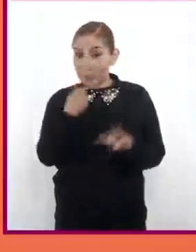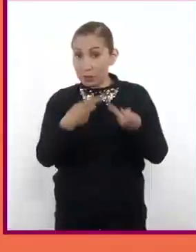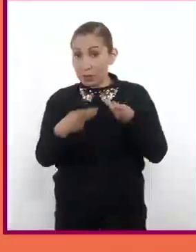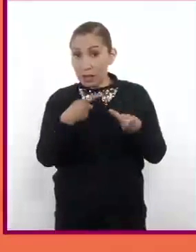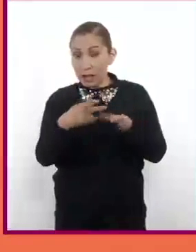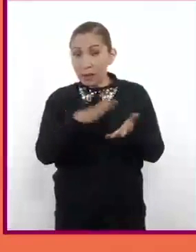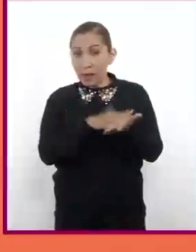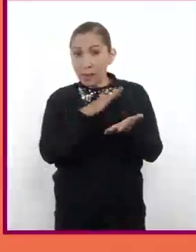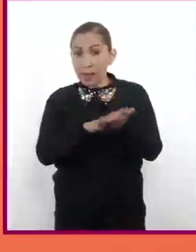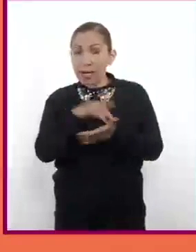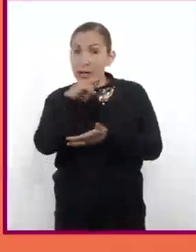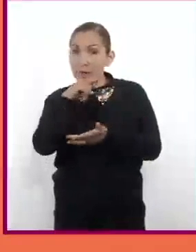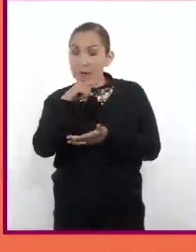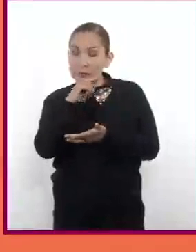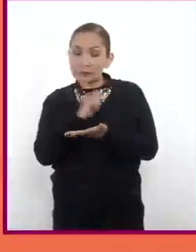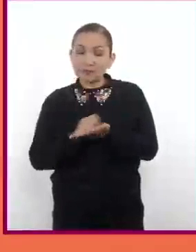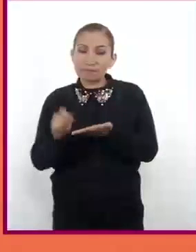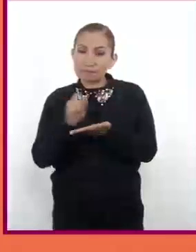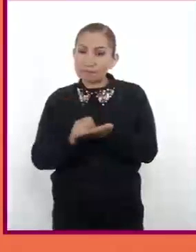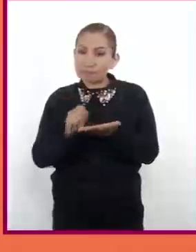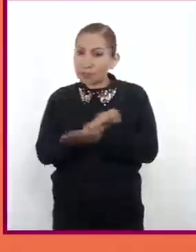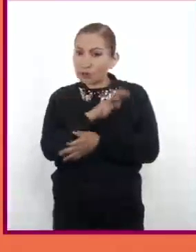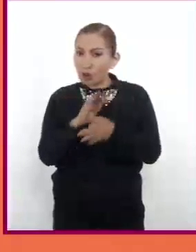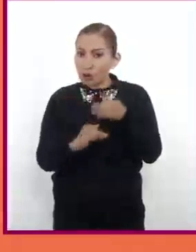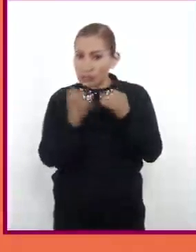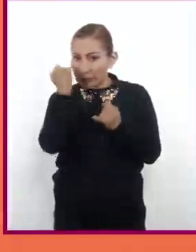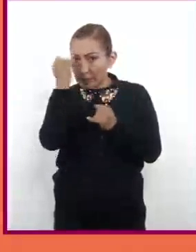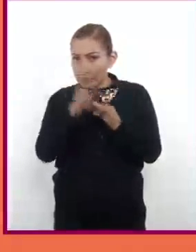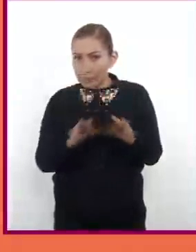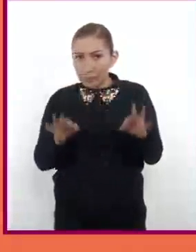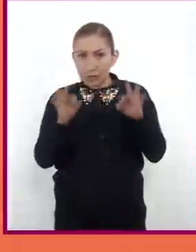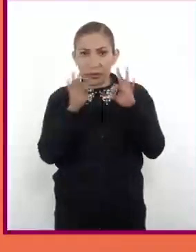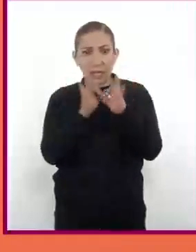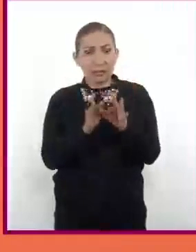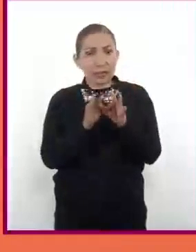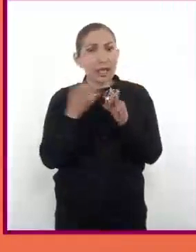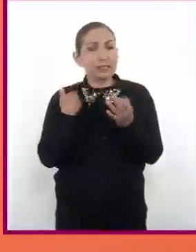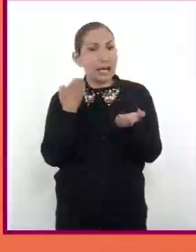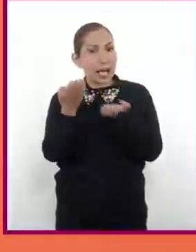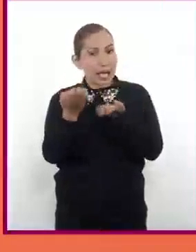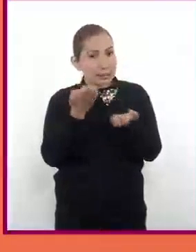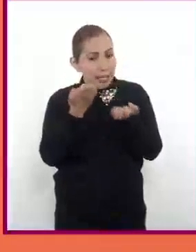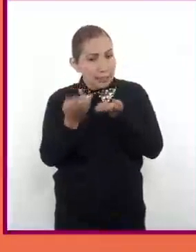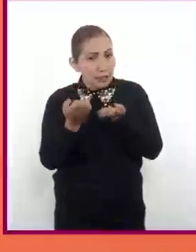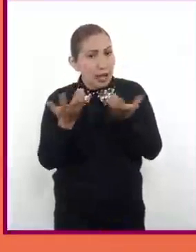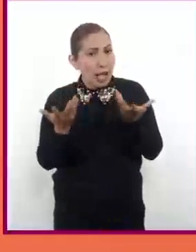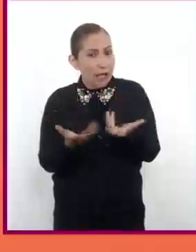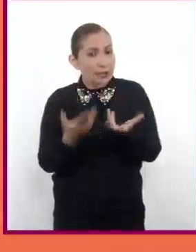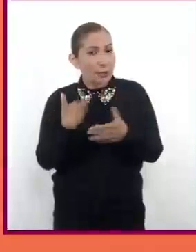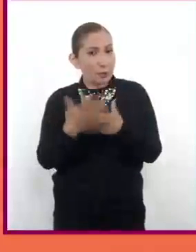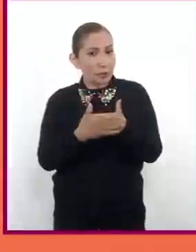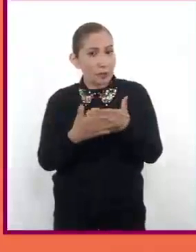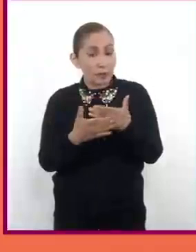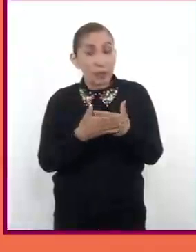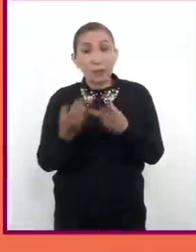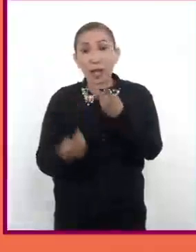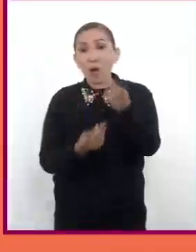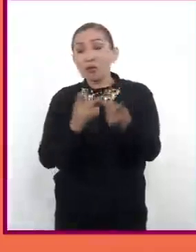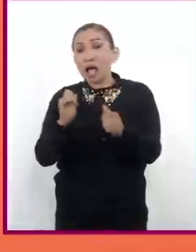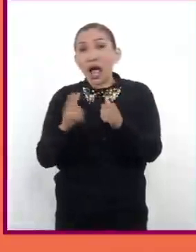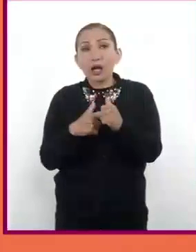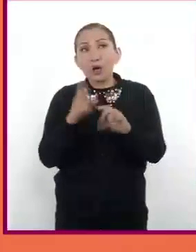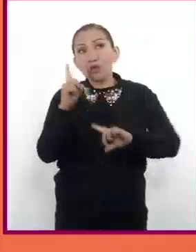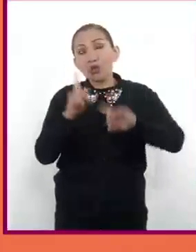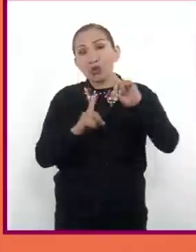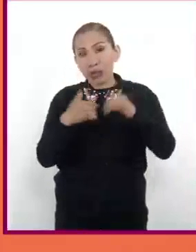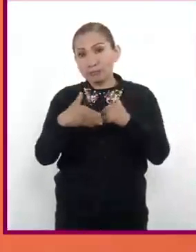mano papel y lápiz para anotar las ideas principales, los ejercicios a realizar y las preguntas que les puedan